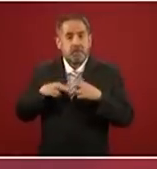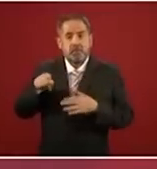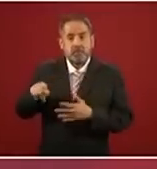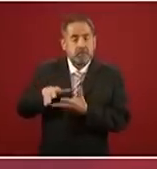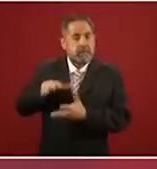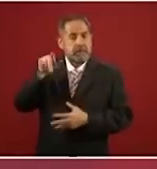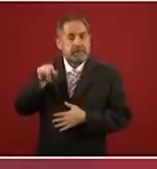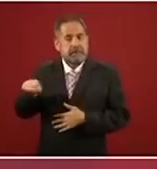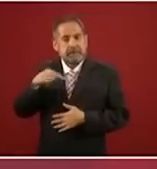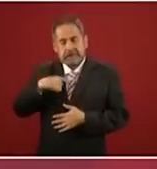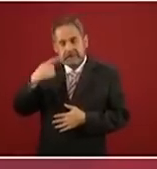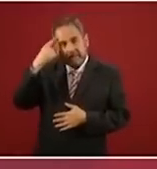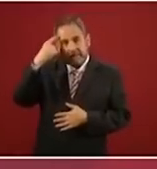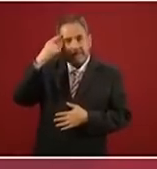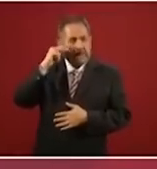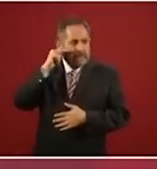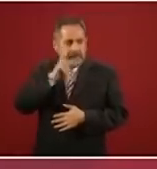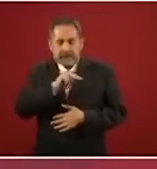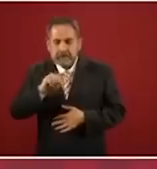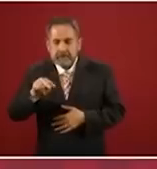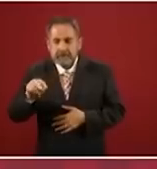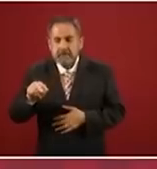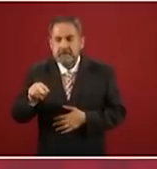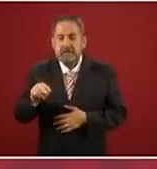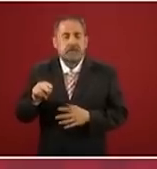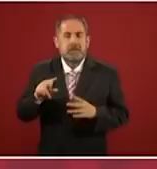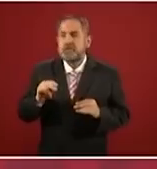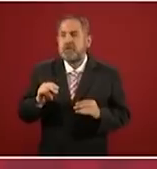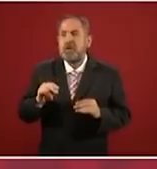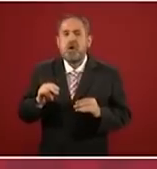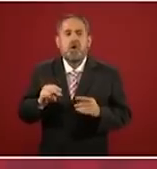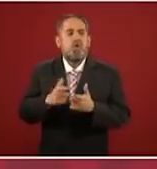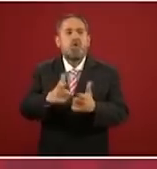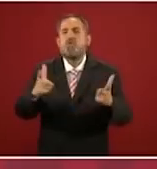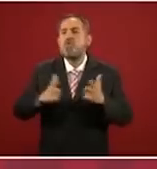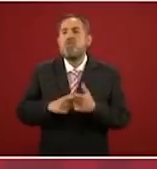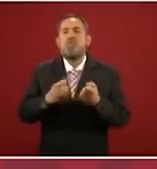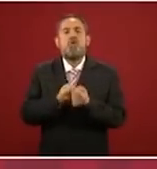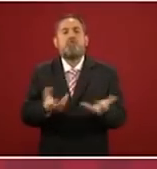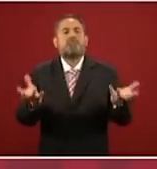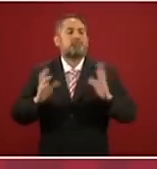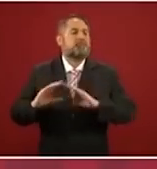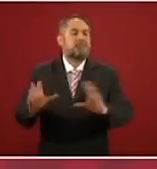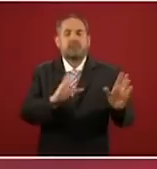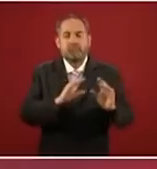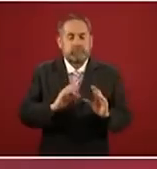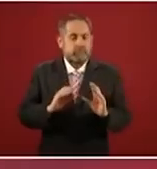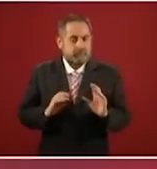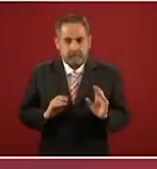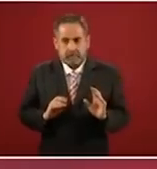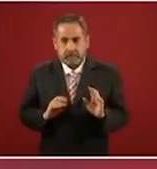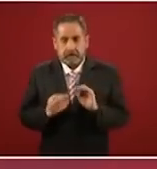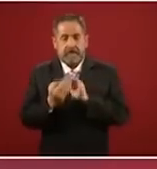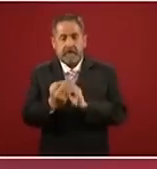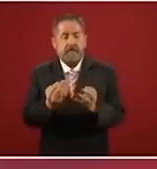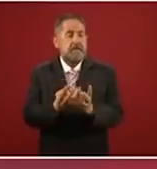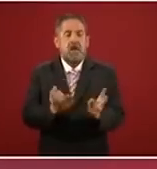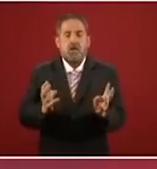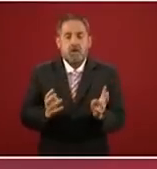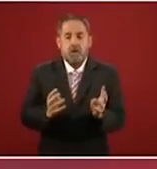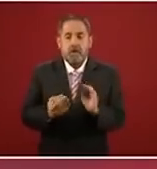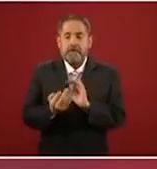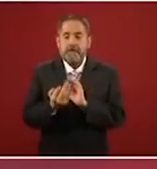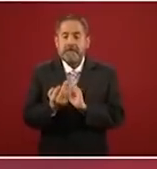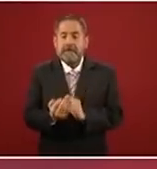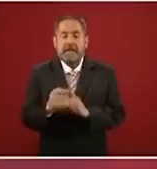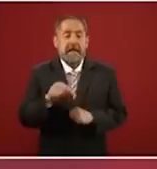tienen que ver que no están educando a un grupo no son maestros frente a grupos son maestros